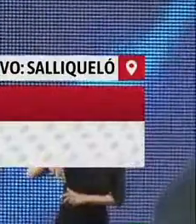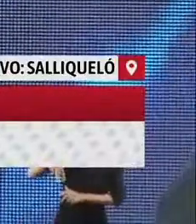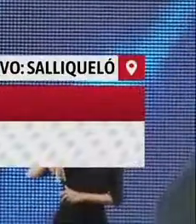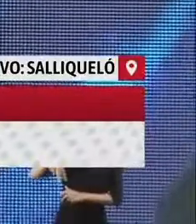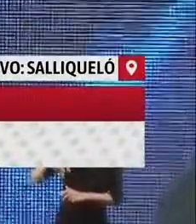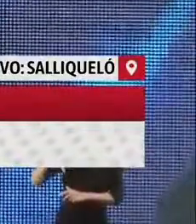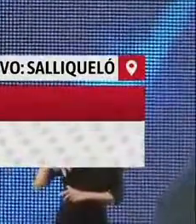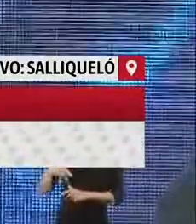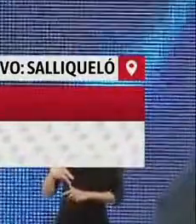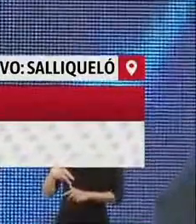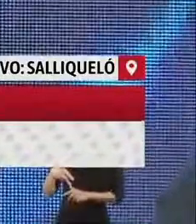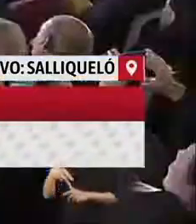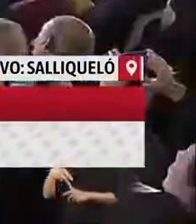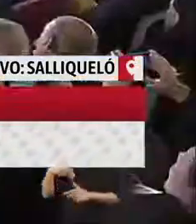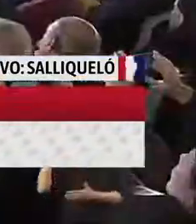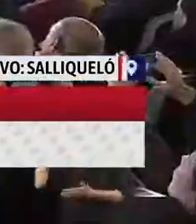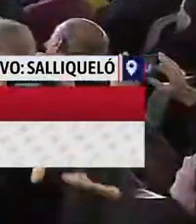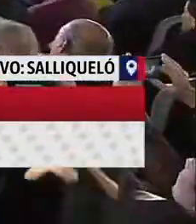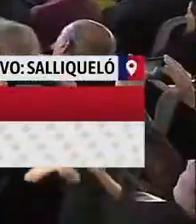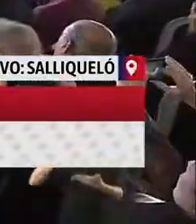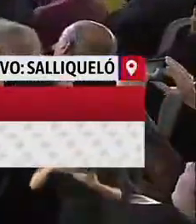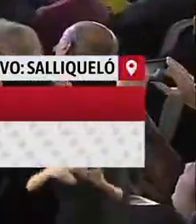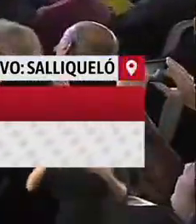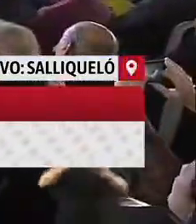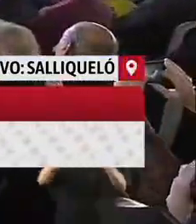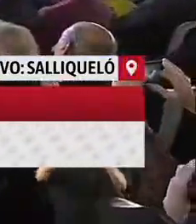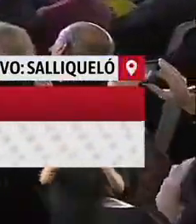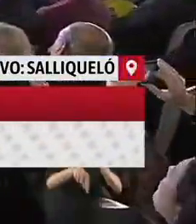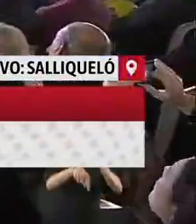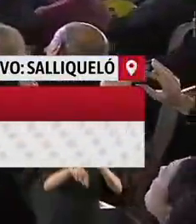coronan esta parte que es el transporte de la energía.